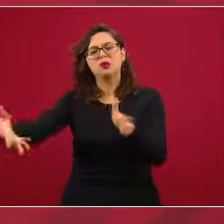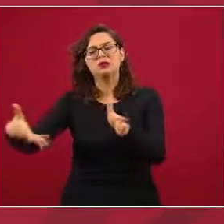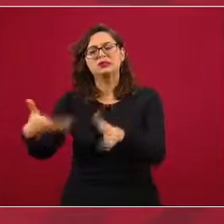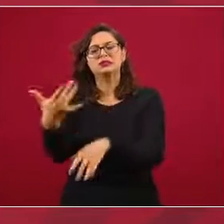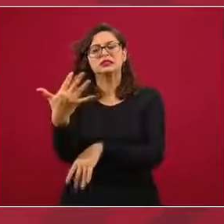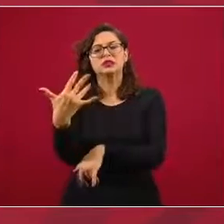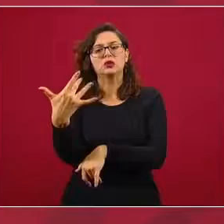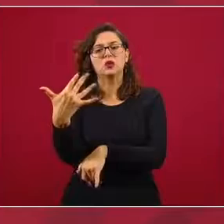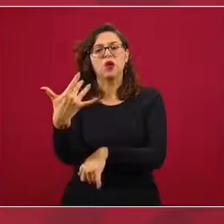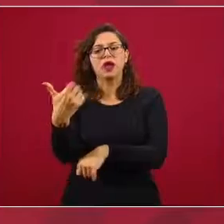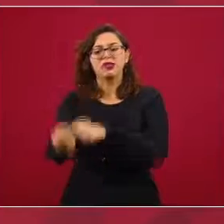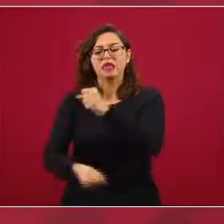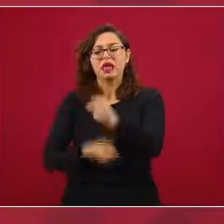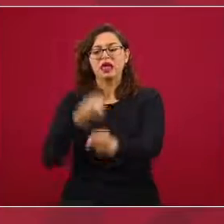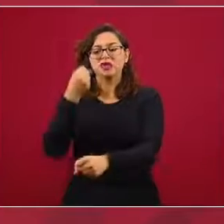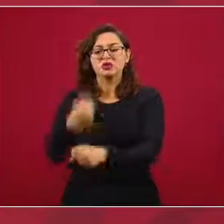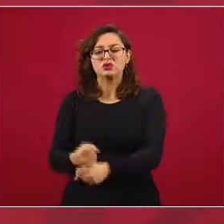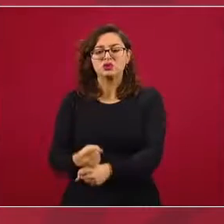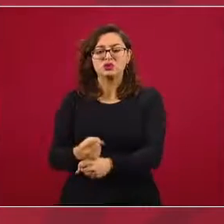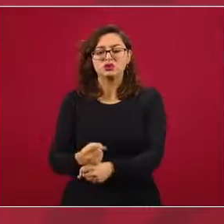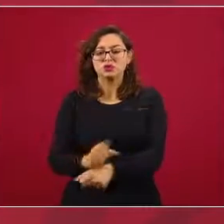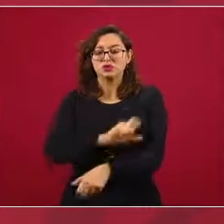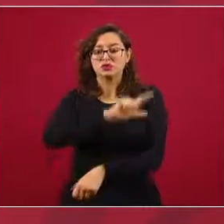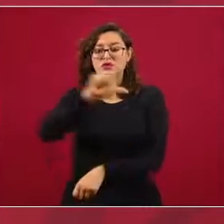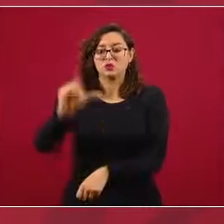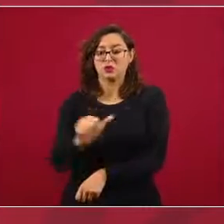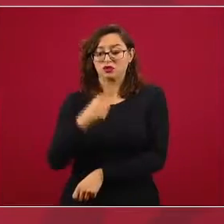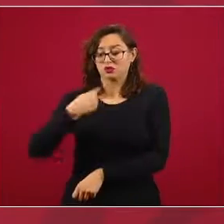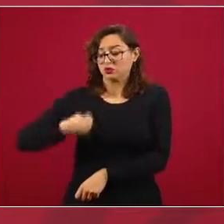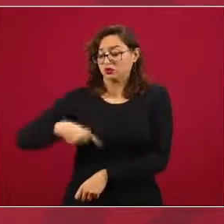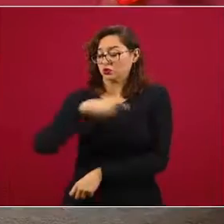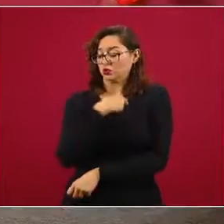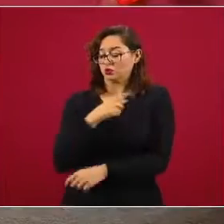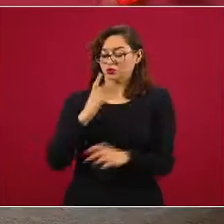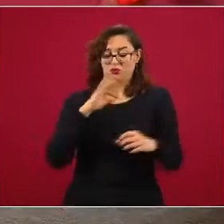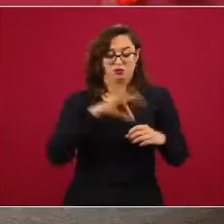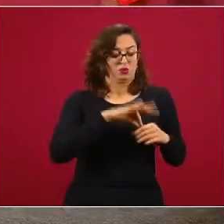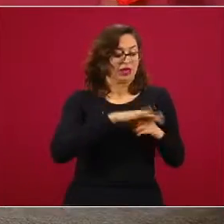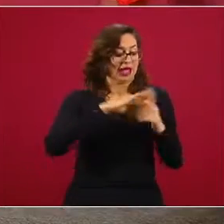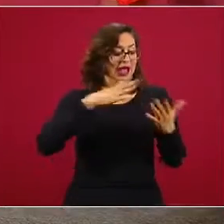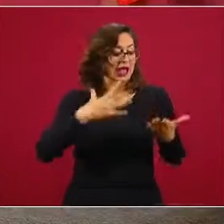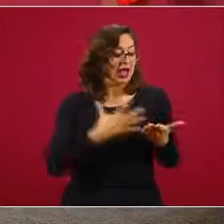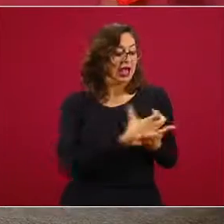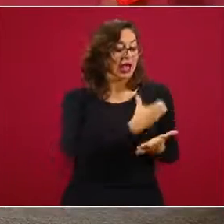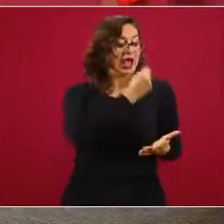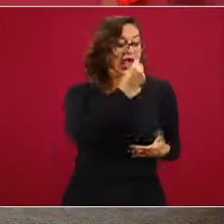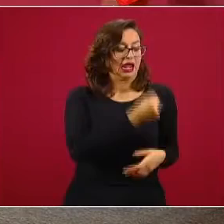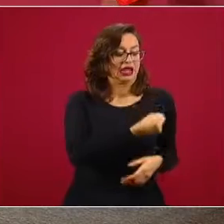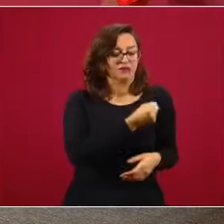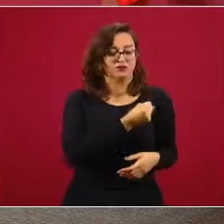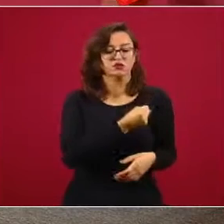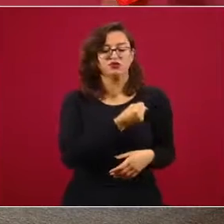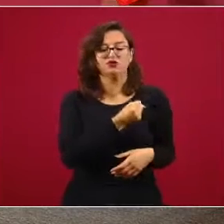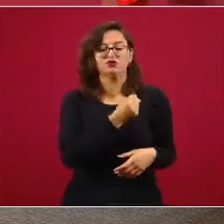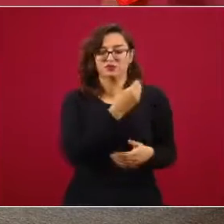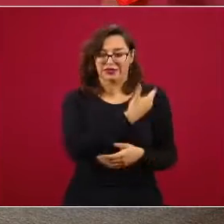y 10 días después de que ganamos, esa empresa recibió otra